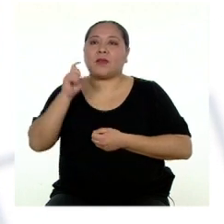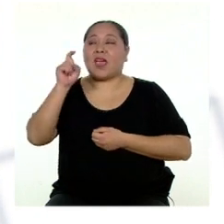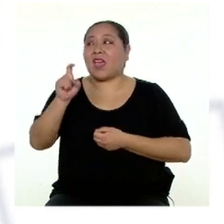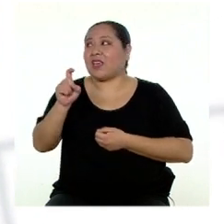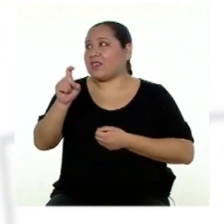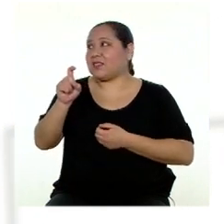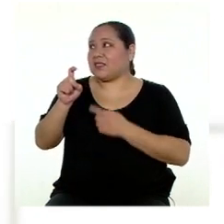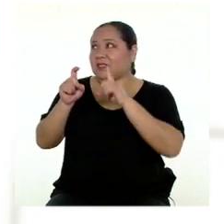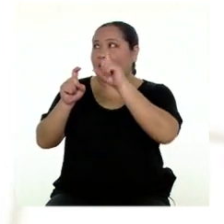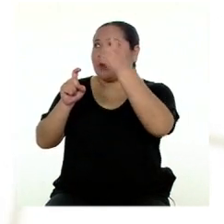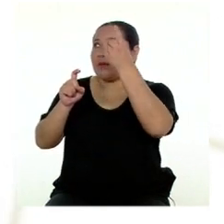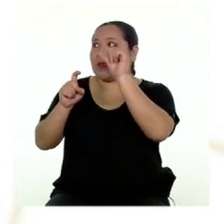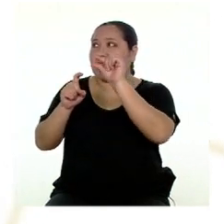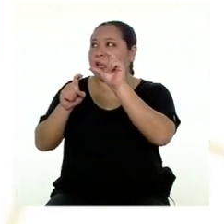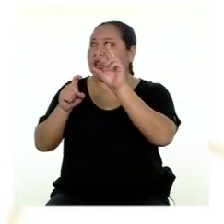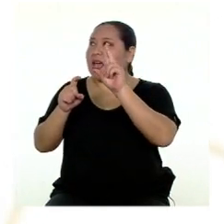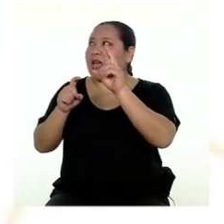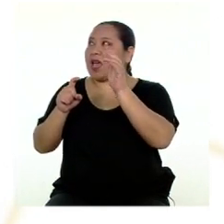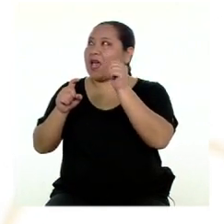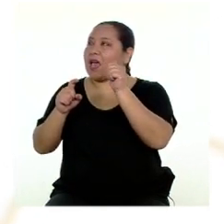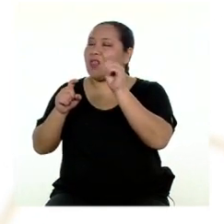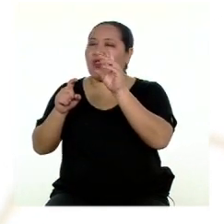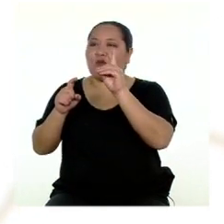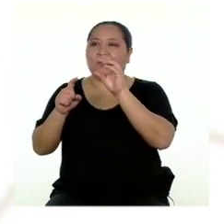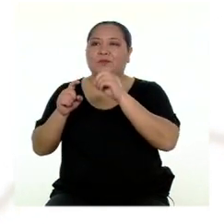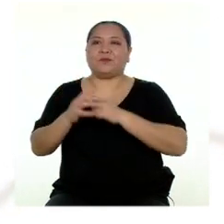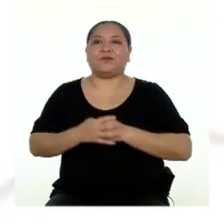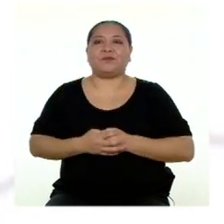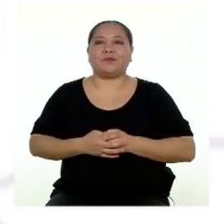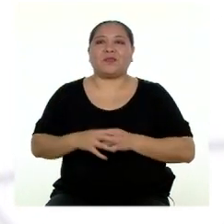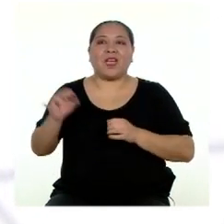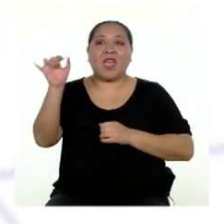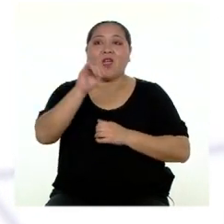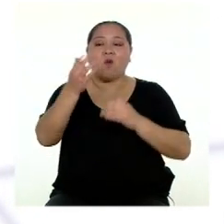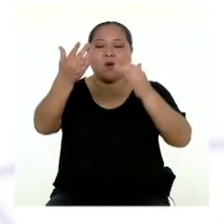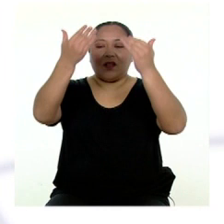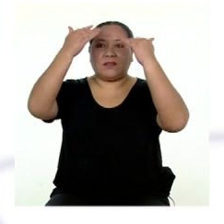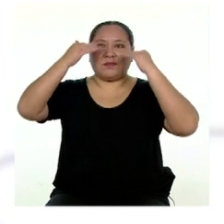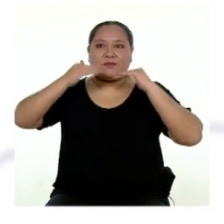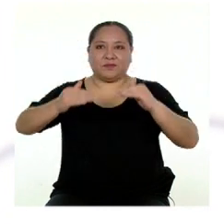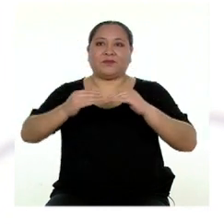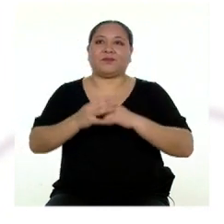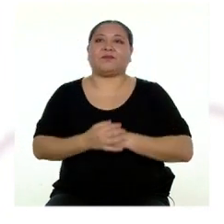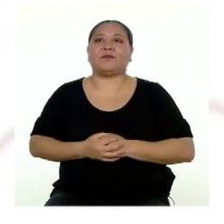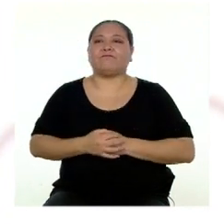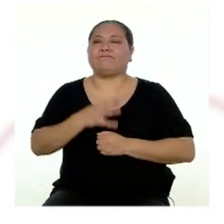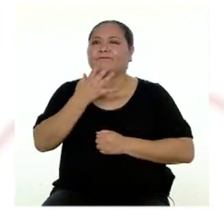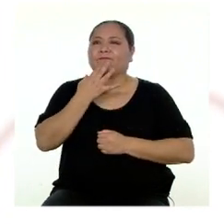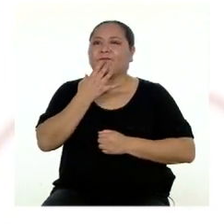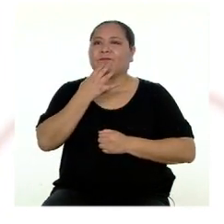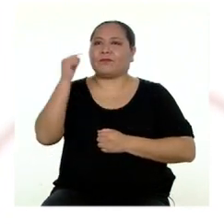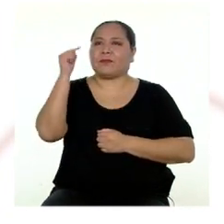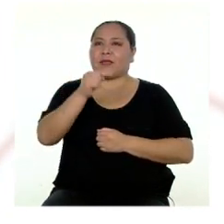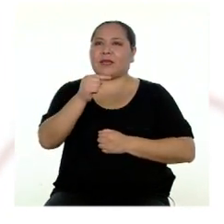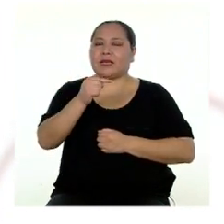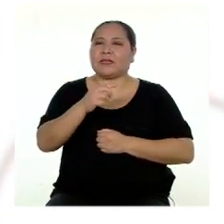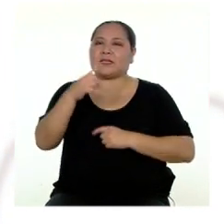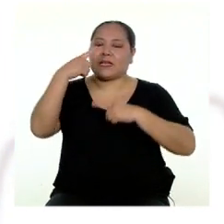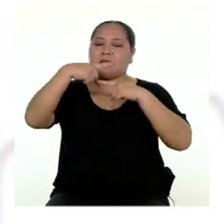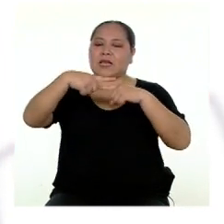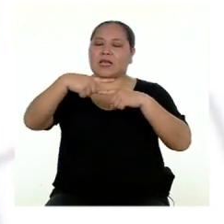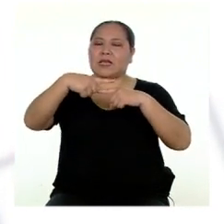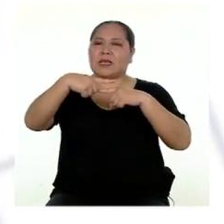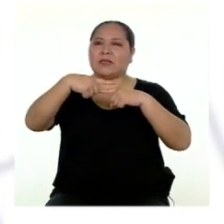X, profesora. Bien hecho, Yanira. Ahora hagamos lo mismo con el caso de abajo. De acuerdo. Creo